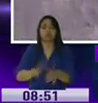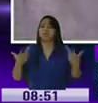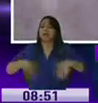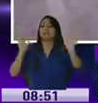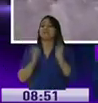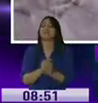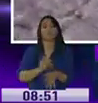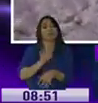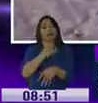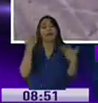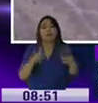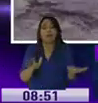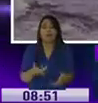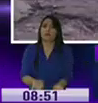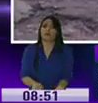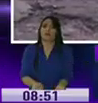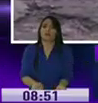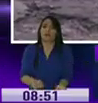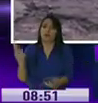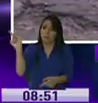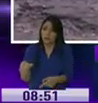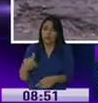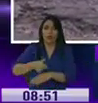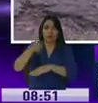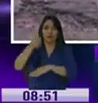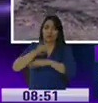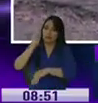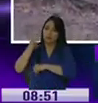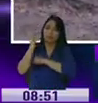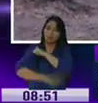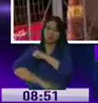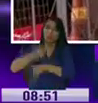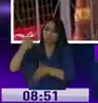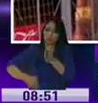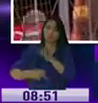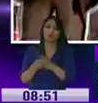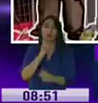está. Entonces, o que venga la autoridad. Lamentablemente,